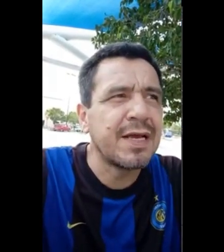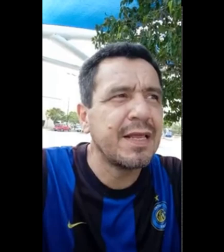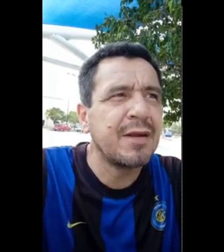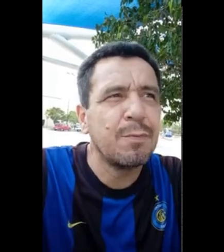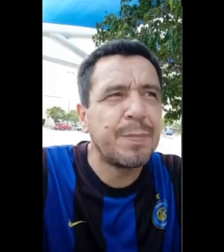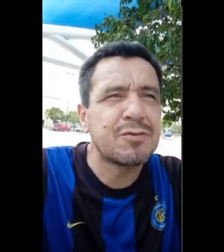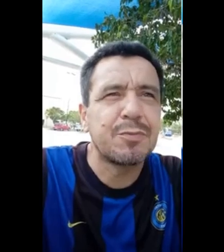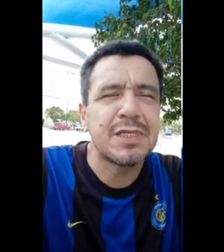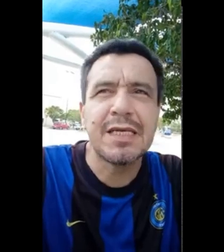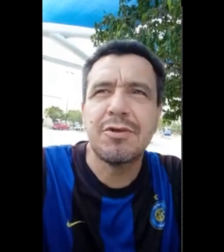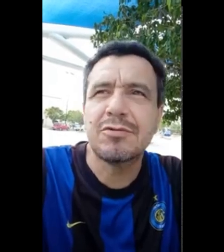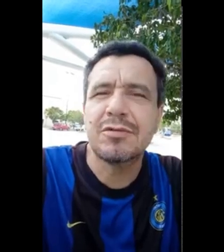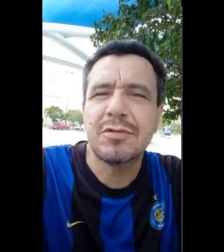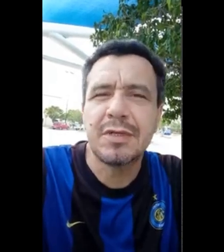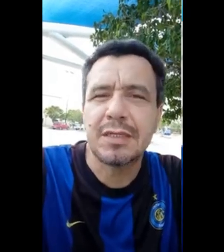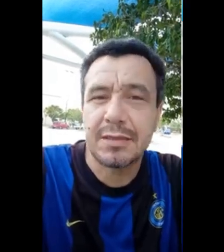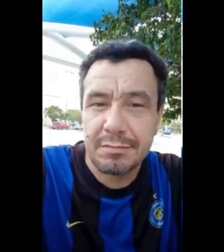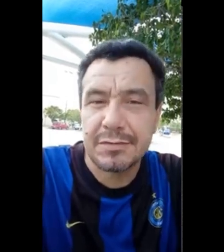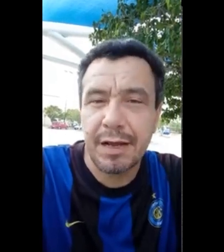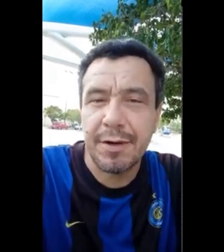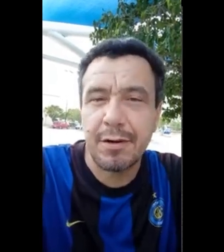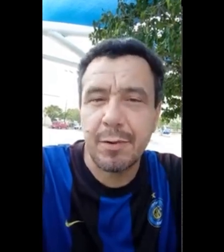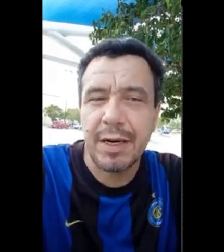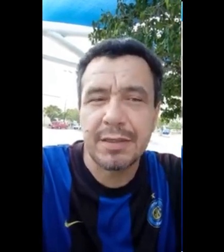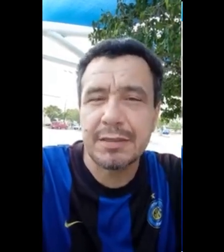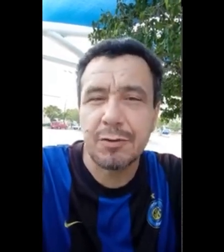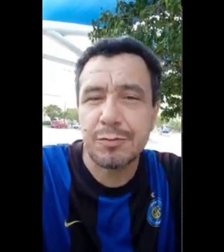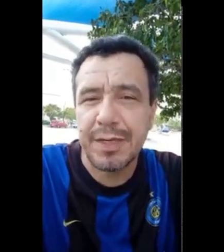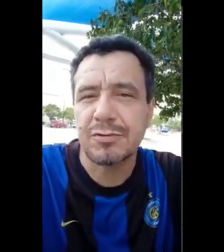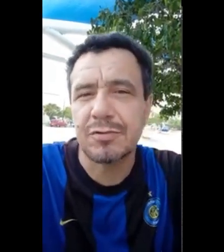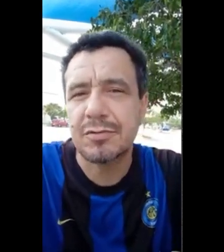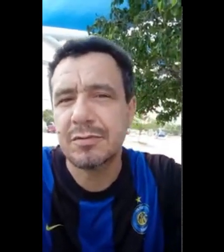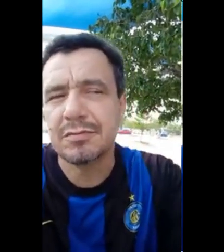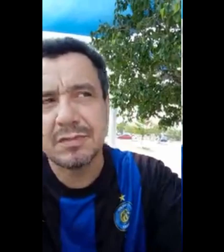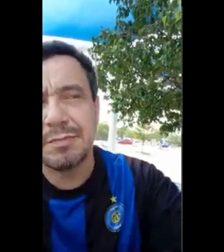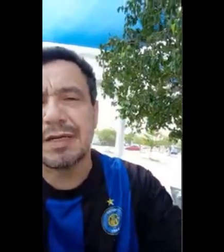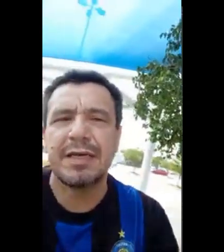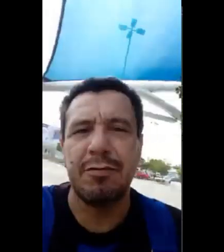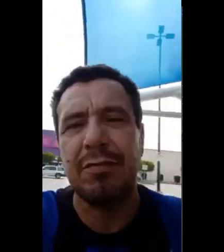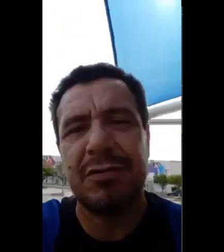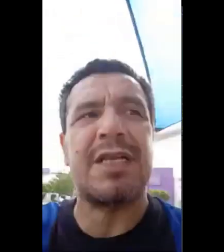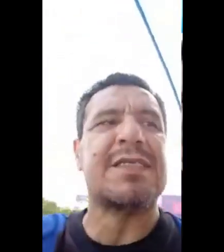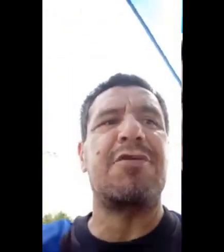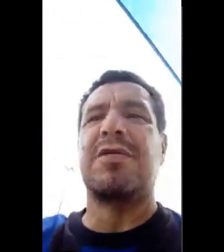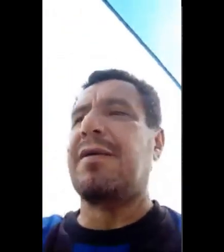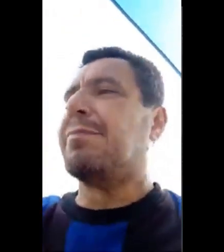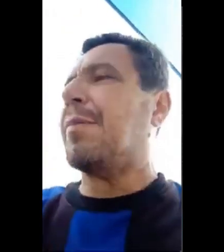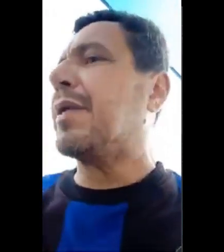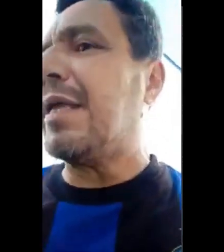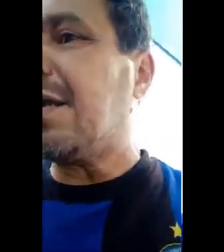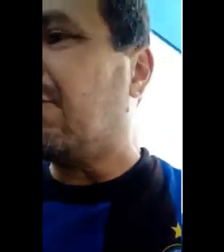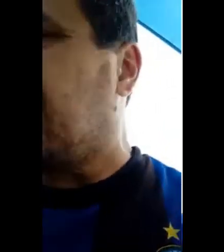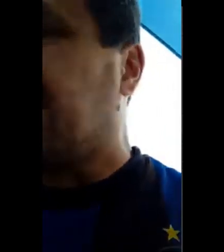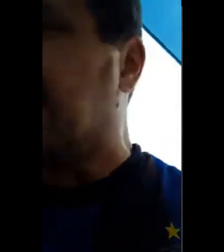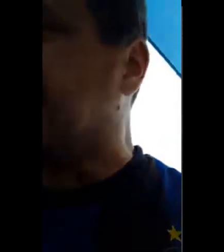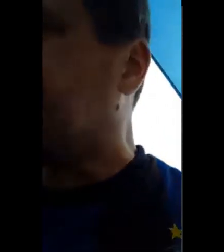Prefiere que le den un peso por 6 años. Saber cómo ganarse 2 pesos, invertirle unos 3 años a aprender